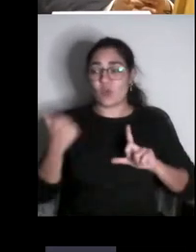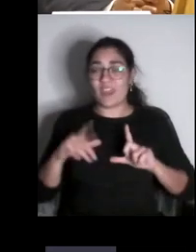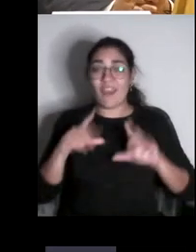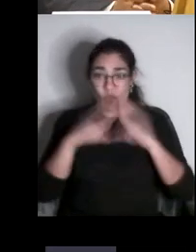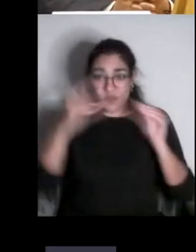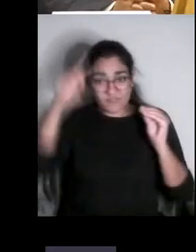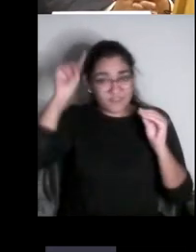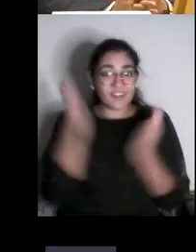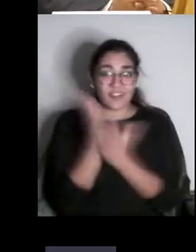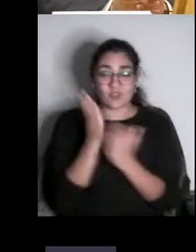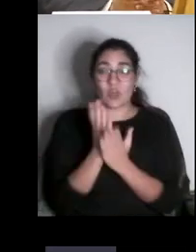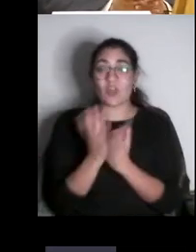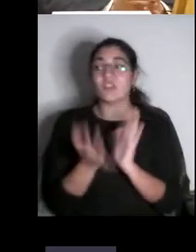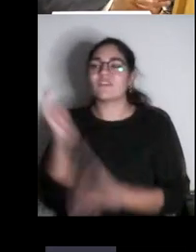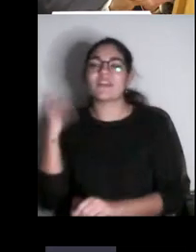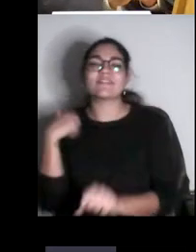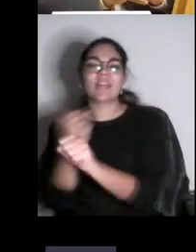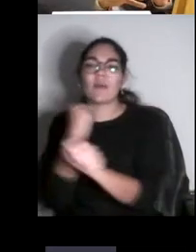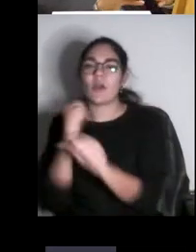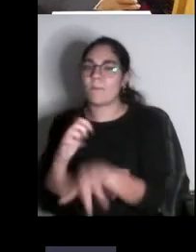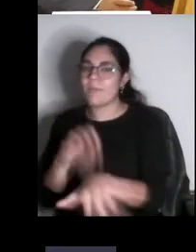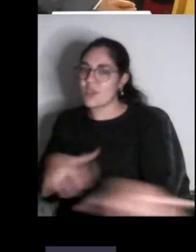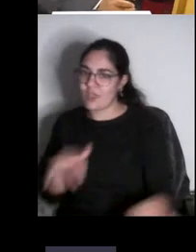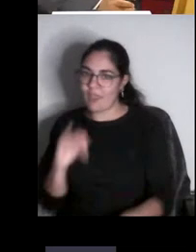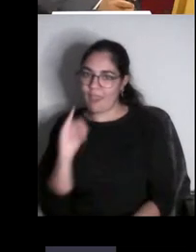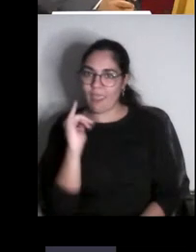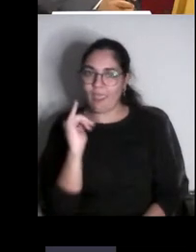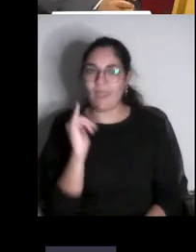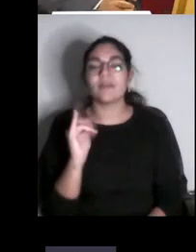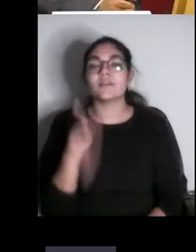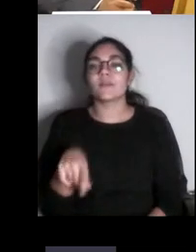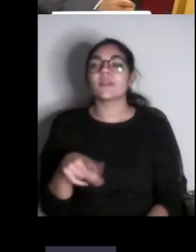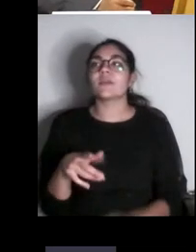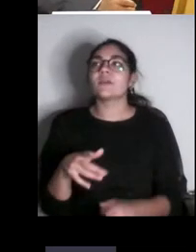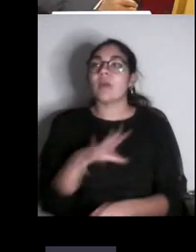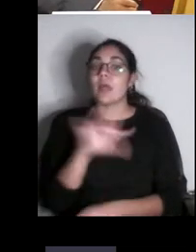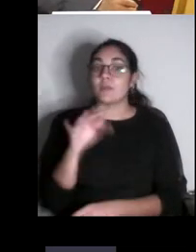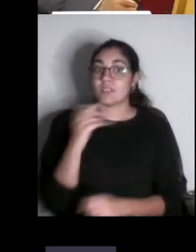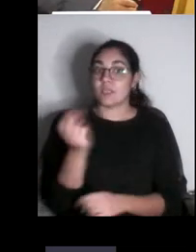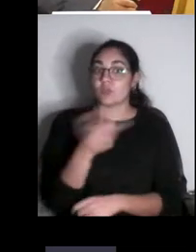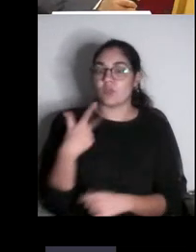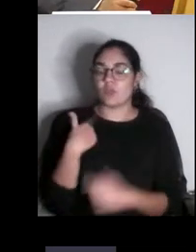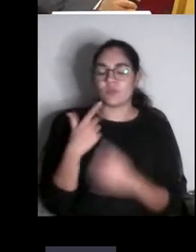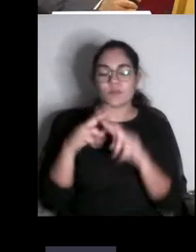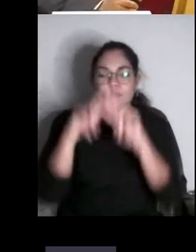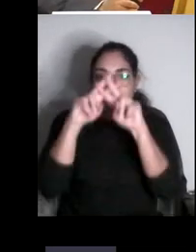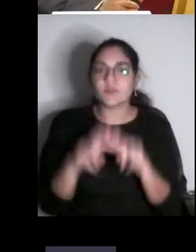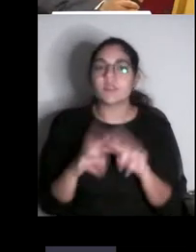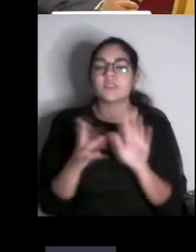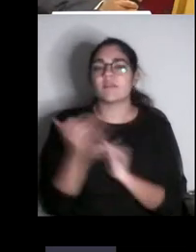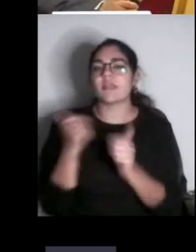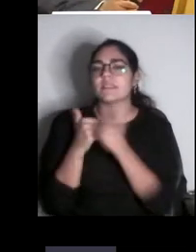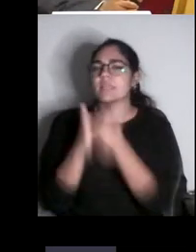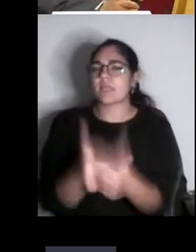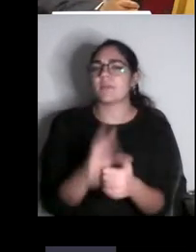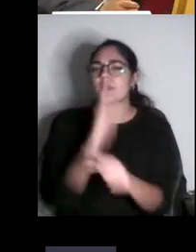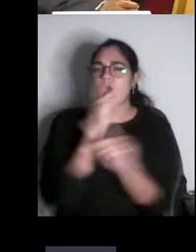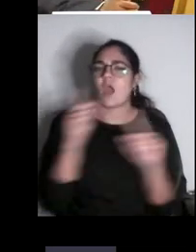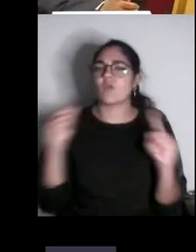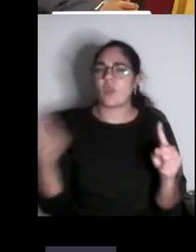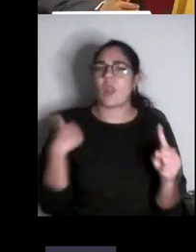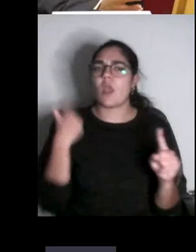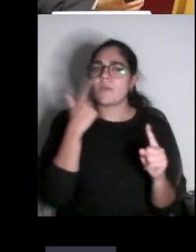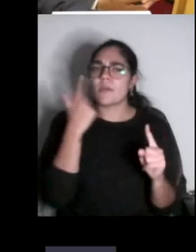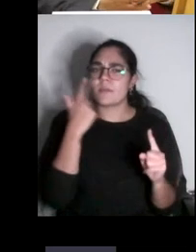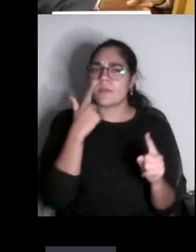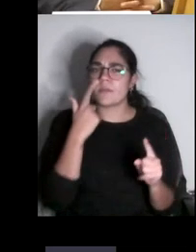2013-14 y pues pueden parecer antiguos, pero lo que estamos analizando es ver un seguimiento anual y lo que se comprueba es